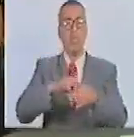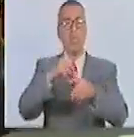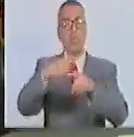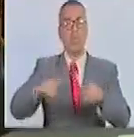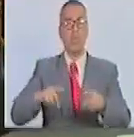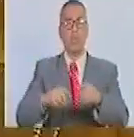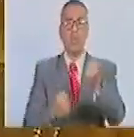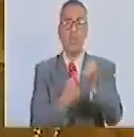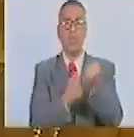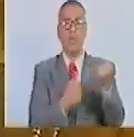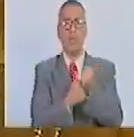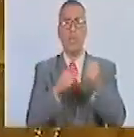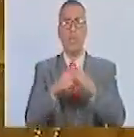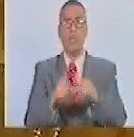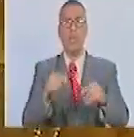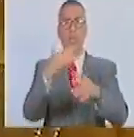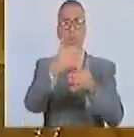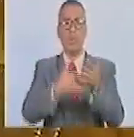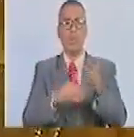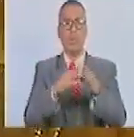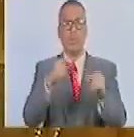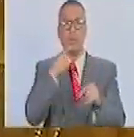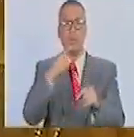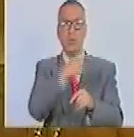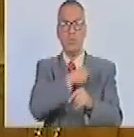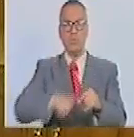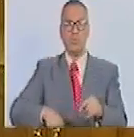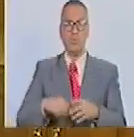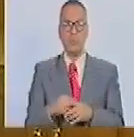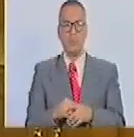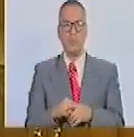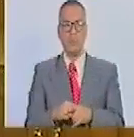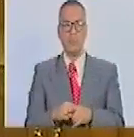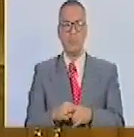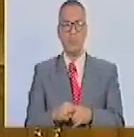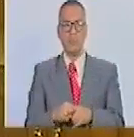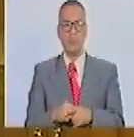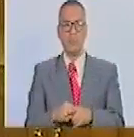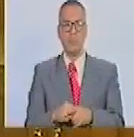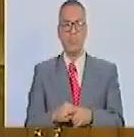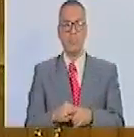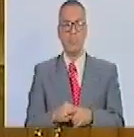Democrática respaldamos esta propuesta. Es todo, señor presidente.